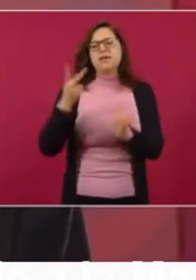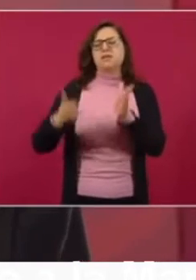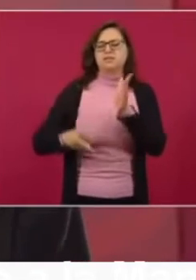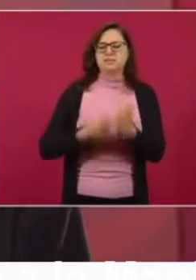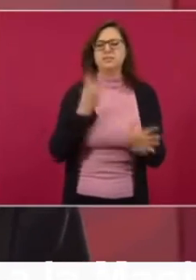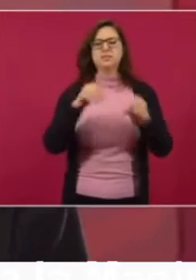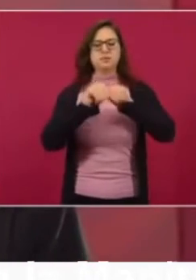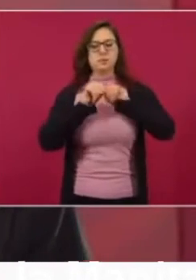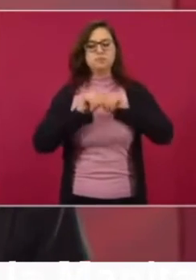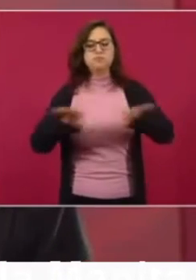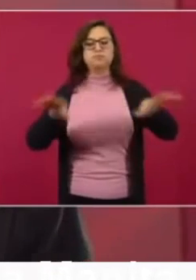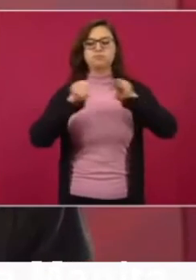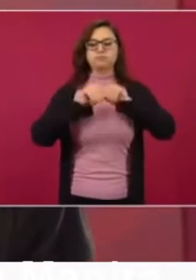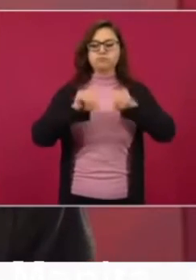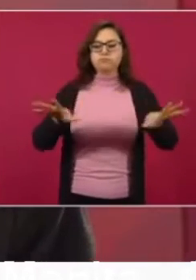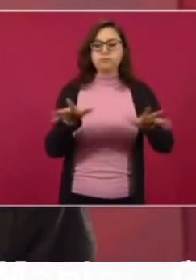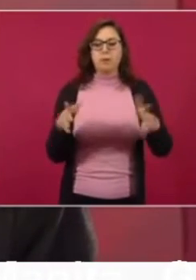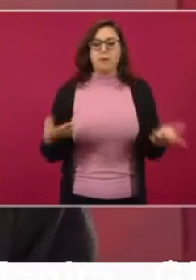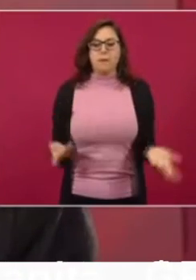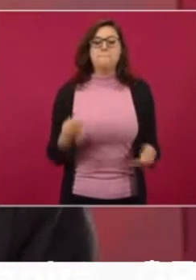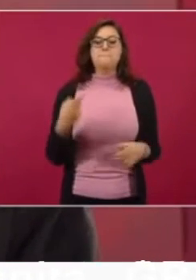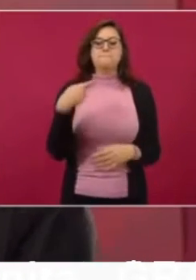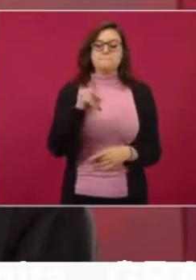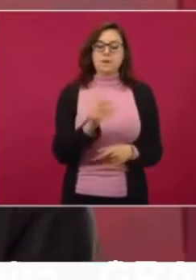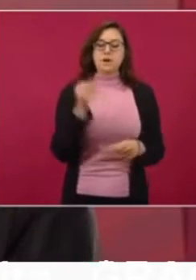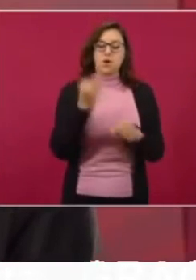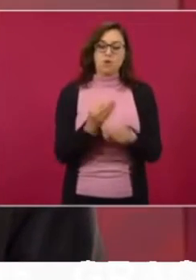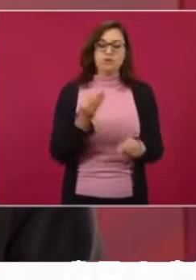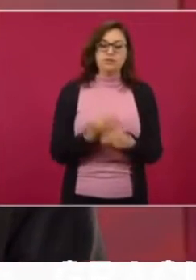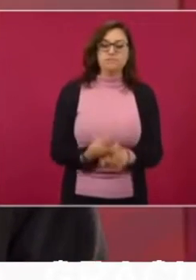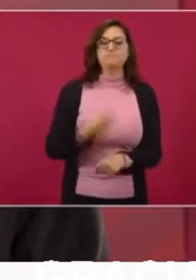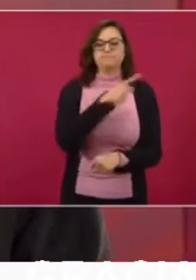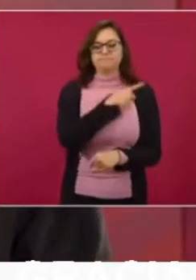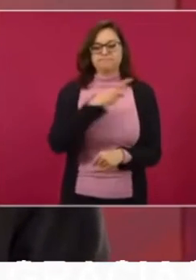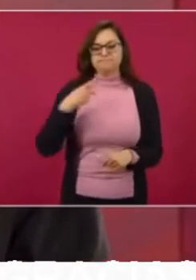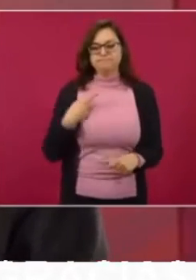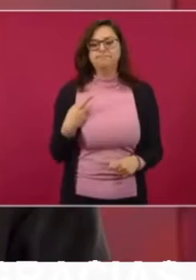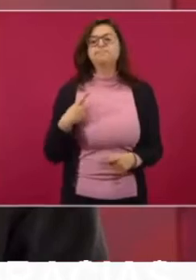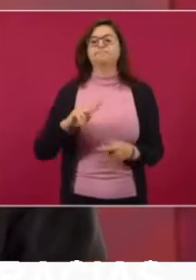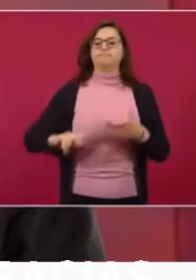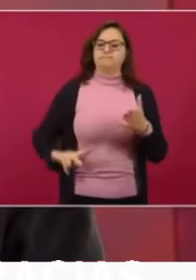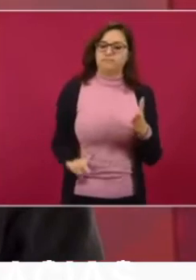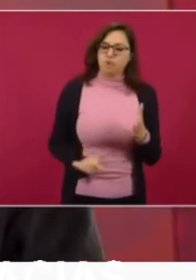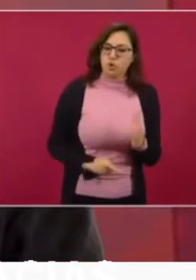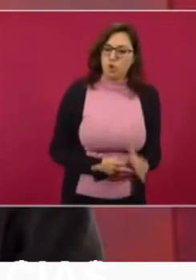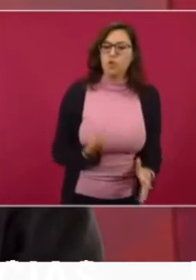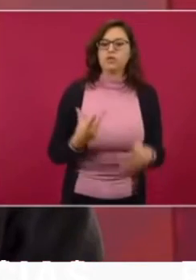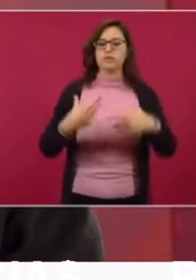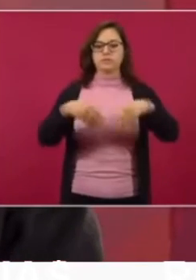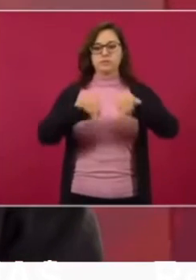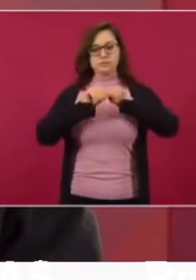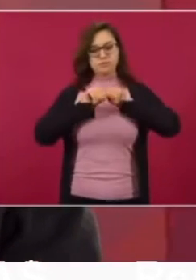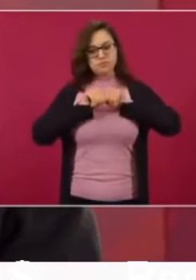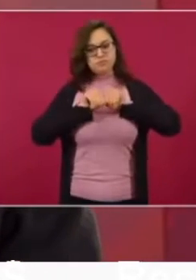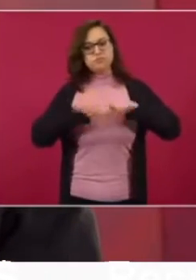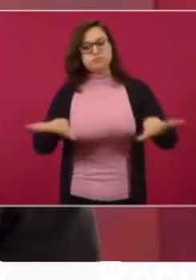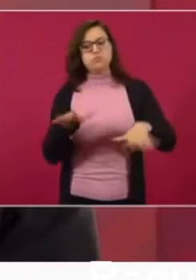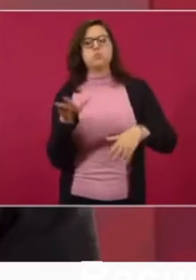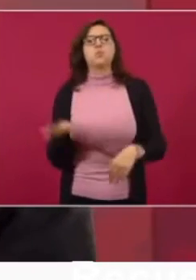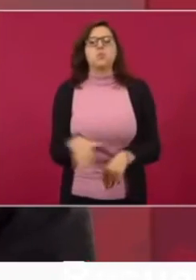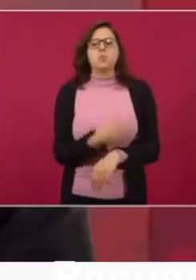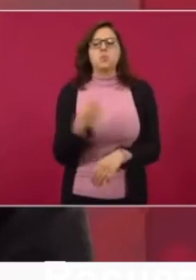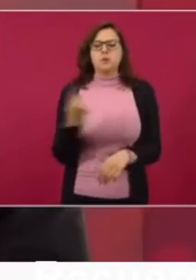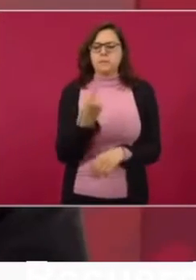recordando cuál es la estrategia que hemos seguido que nos ha dado por cierto muy buenos resultados